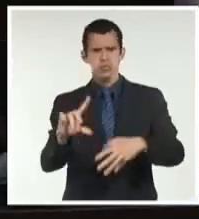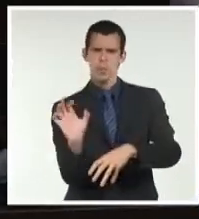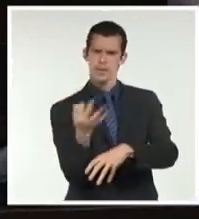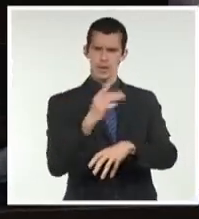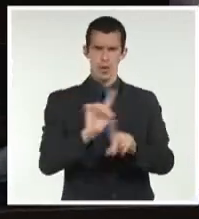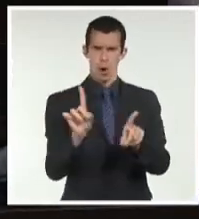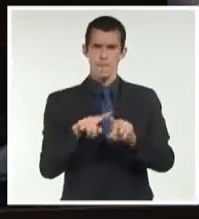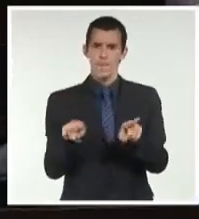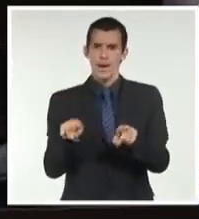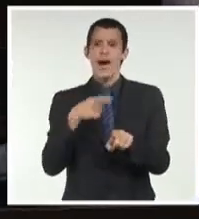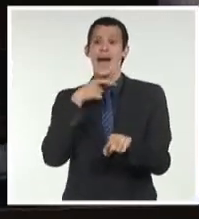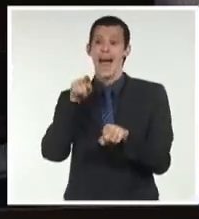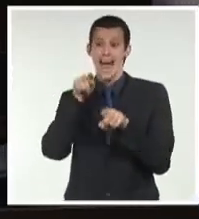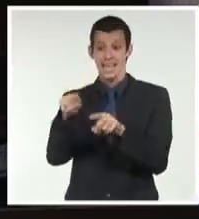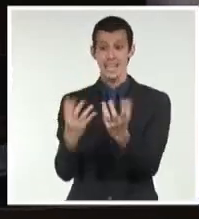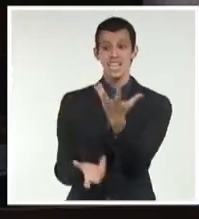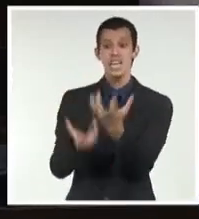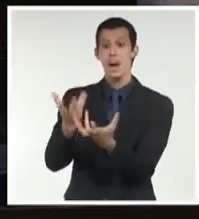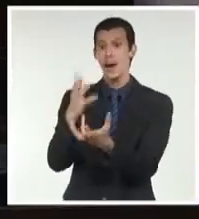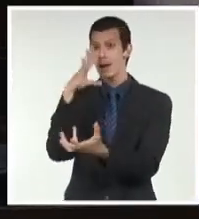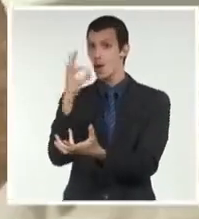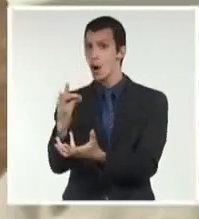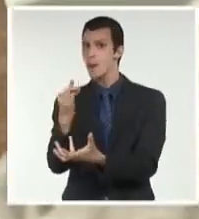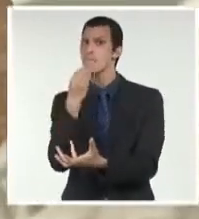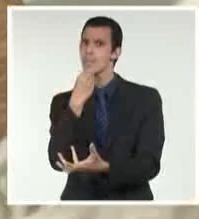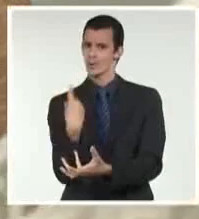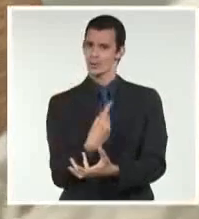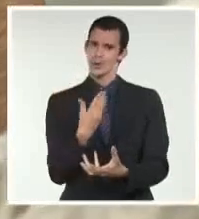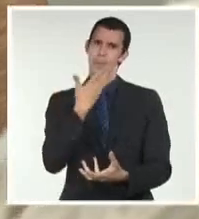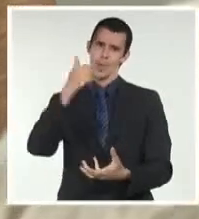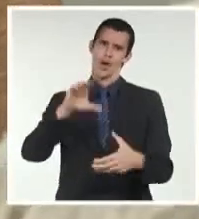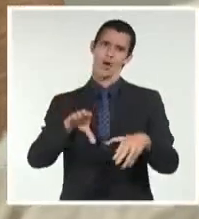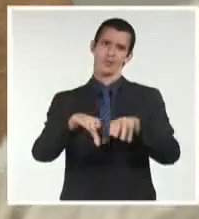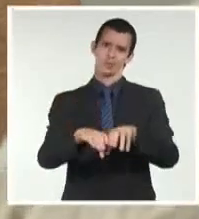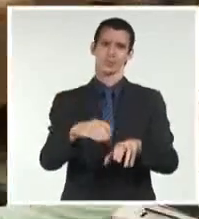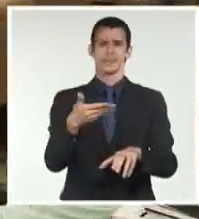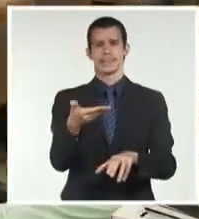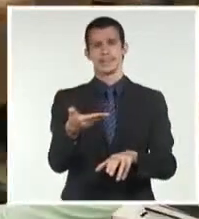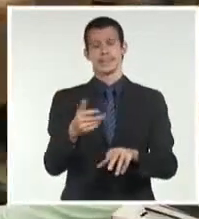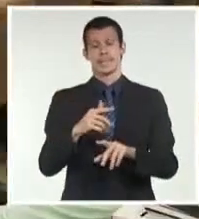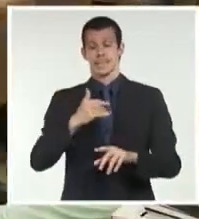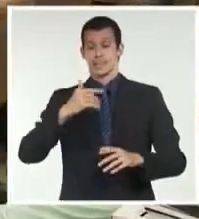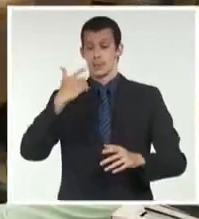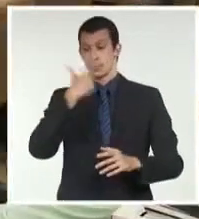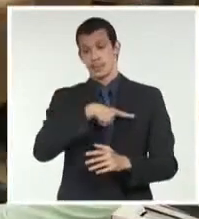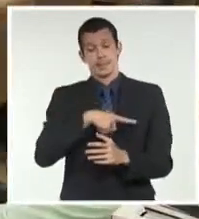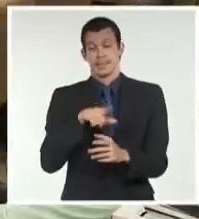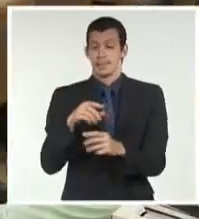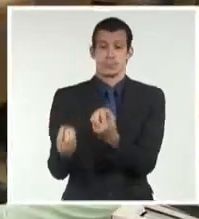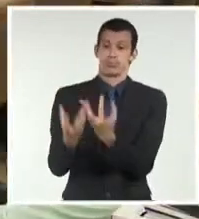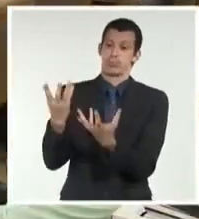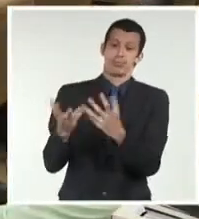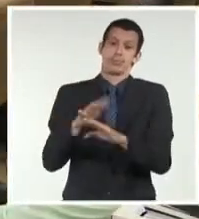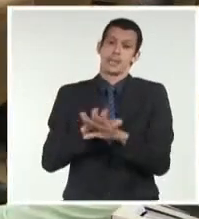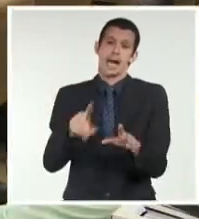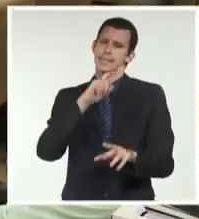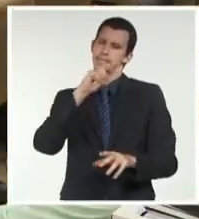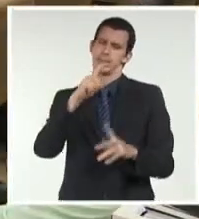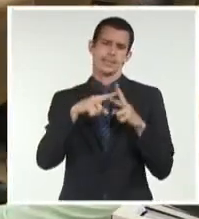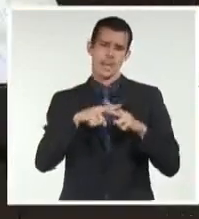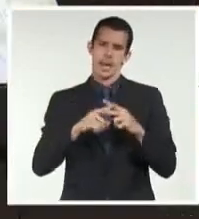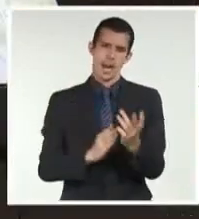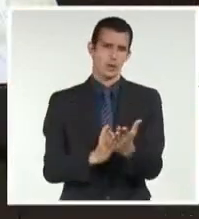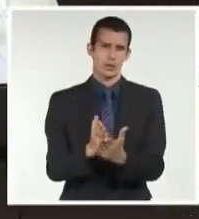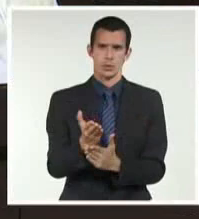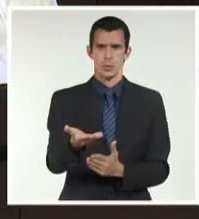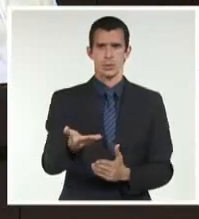de maniobrar, sobre todo en el pico. Más adelante, Díaz-Canel reconoció la respuesta de los trabajadores del